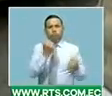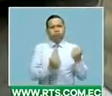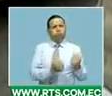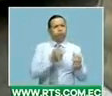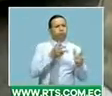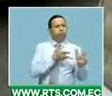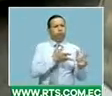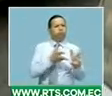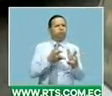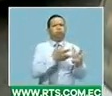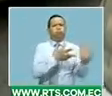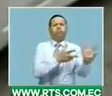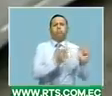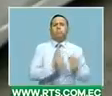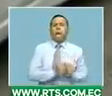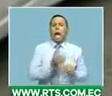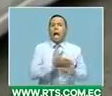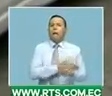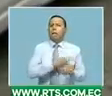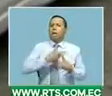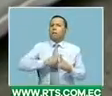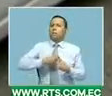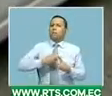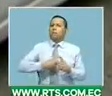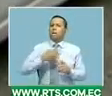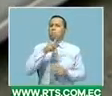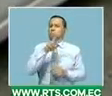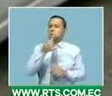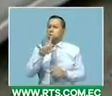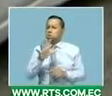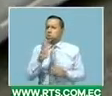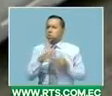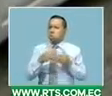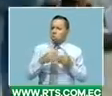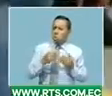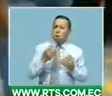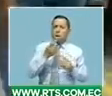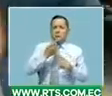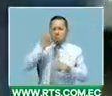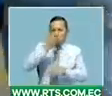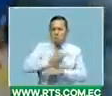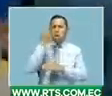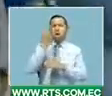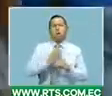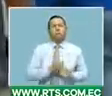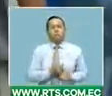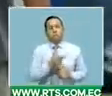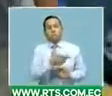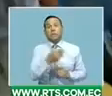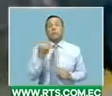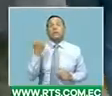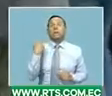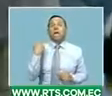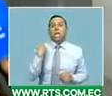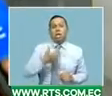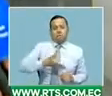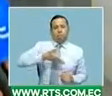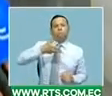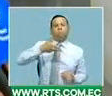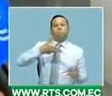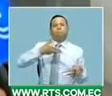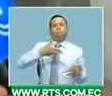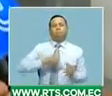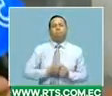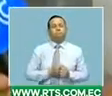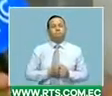que pagaban entre 25 y 30 dólares la guardia, y portaban aún las armas de fuego. Uno de los